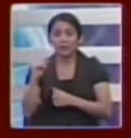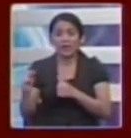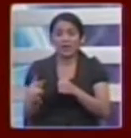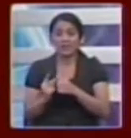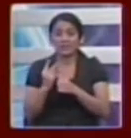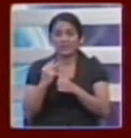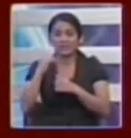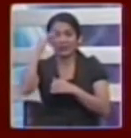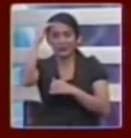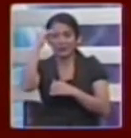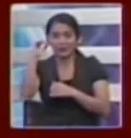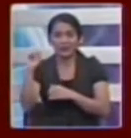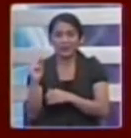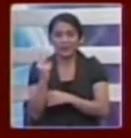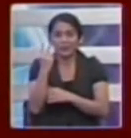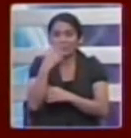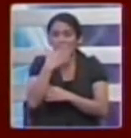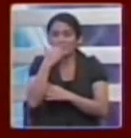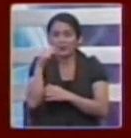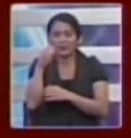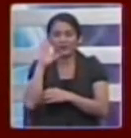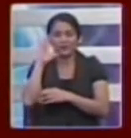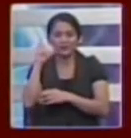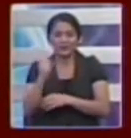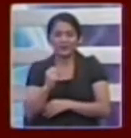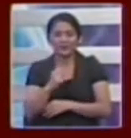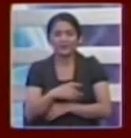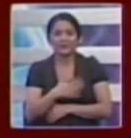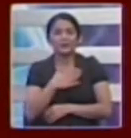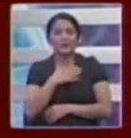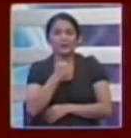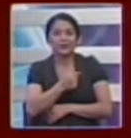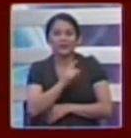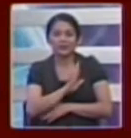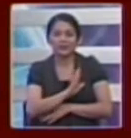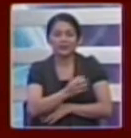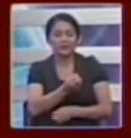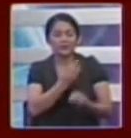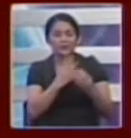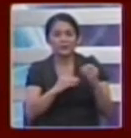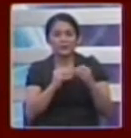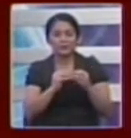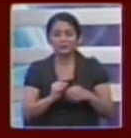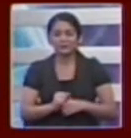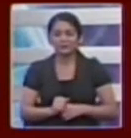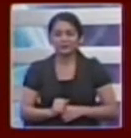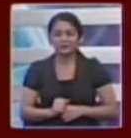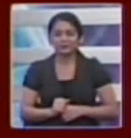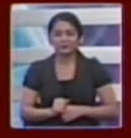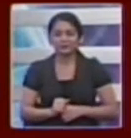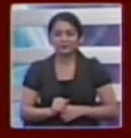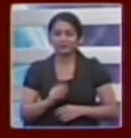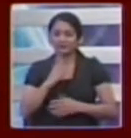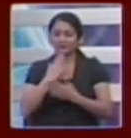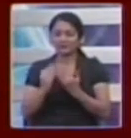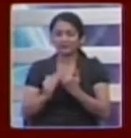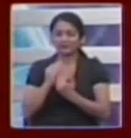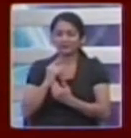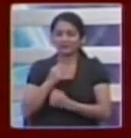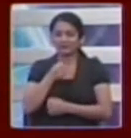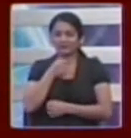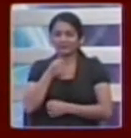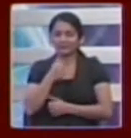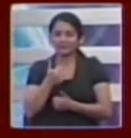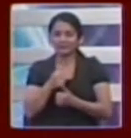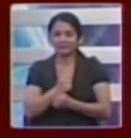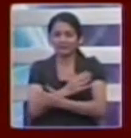del hotel. Bienvenido en Boga y felicitaciones por este nuevo logro. ¿Cómo está, Marcelo? Hola, María Antonieta, muchas gracias por invitarme y muchas gracias